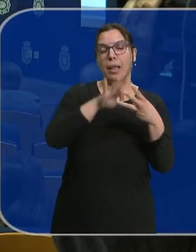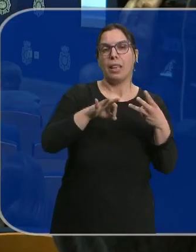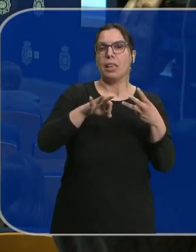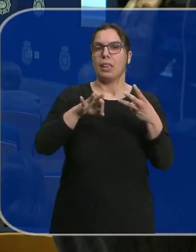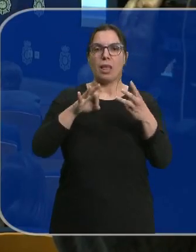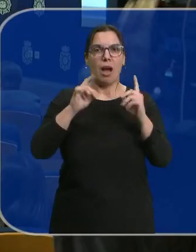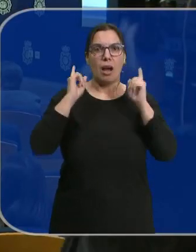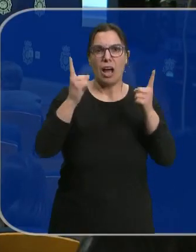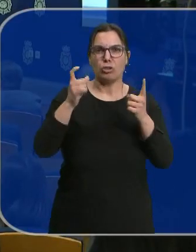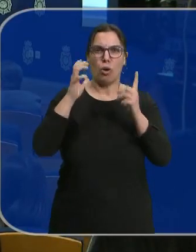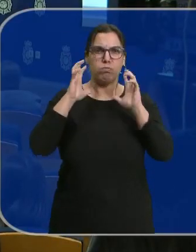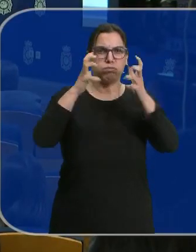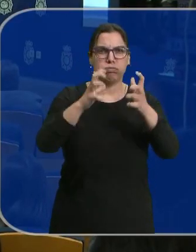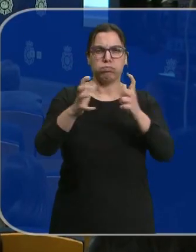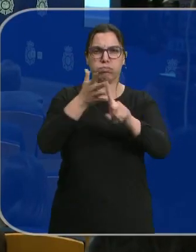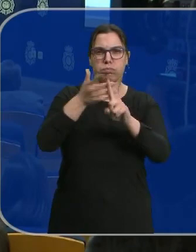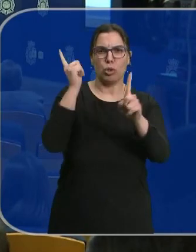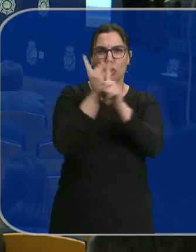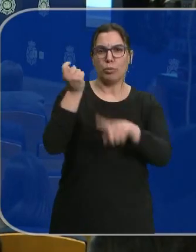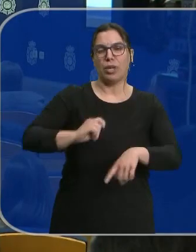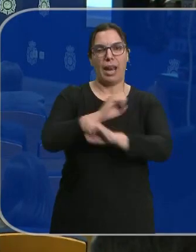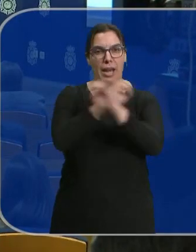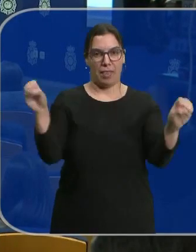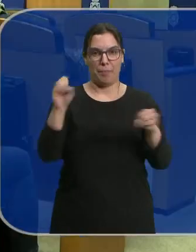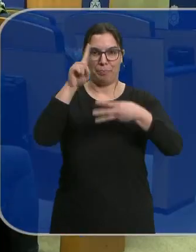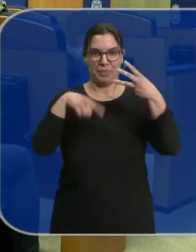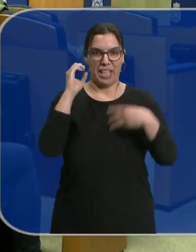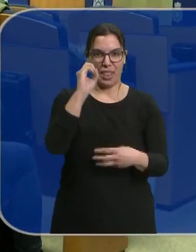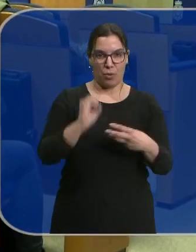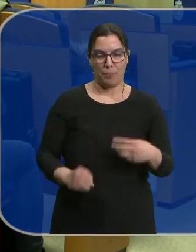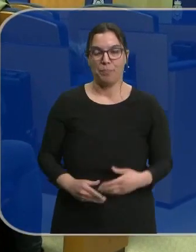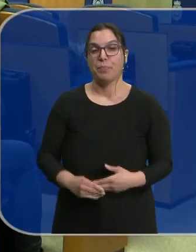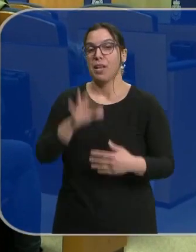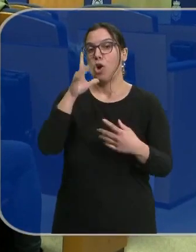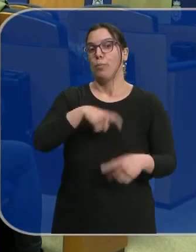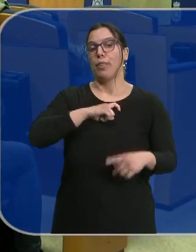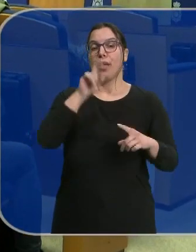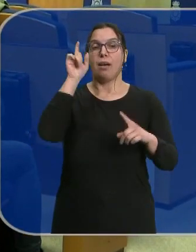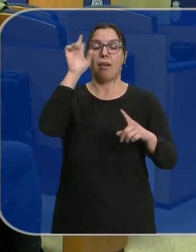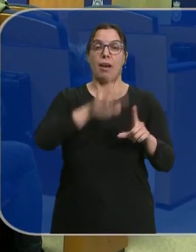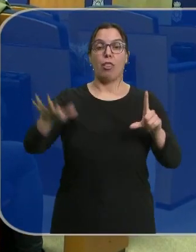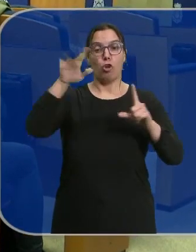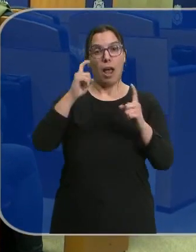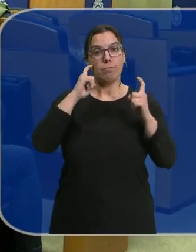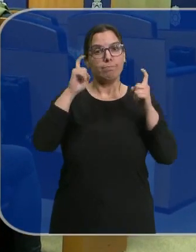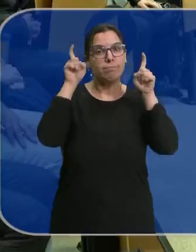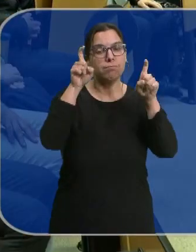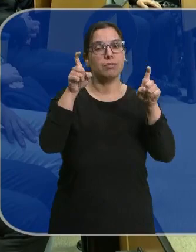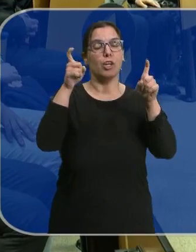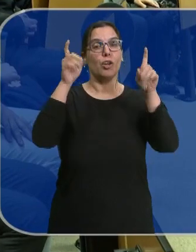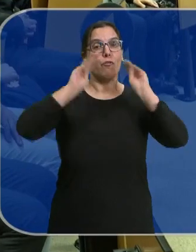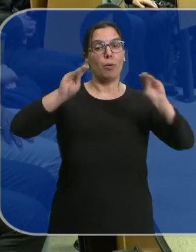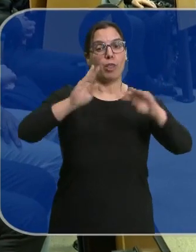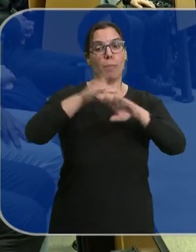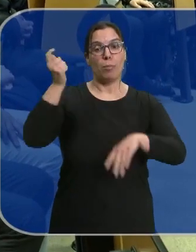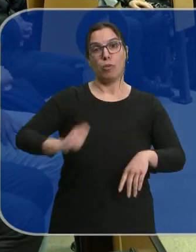registran ningún caso de agresión a profesionales sanitarios. Los esfuerzos de la Policía Nacional se centran ahora en formar a los profesionales para saber cómo